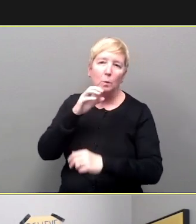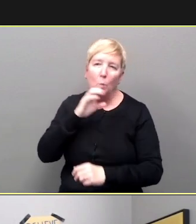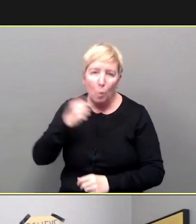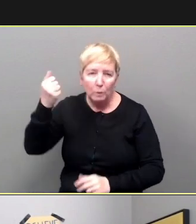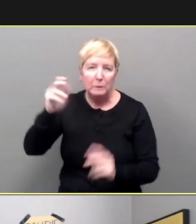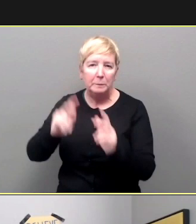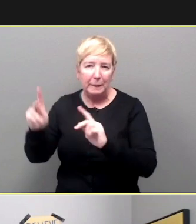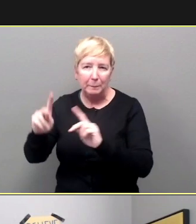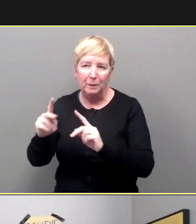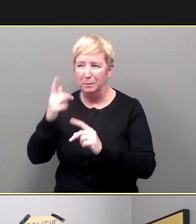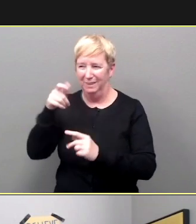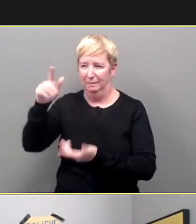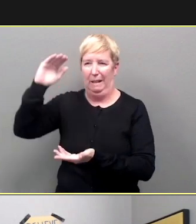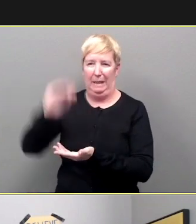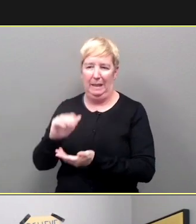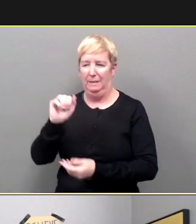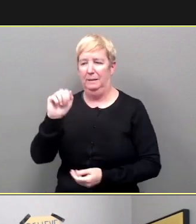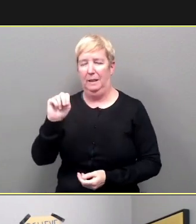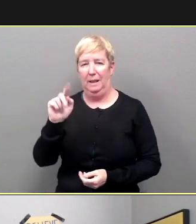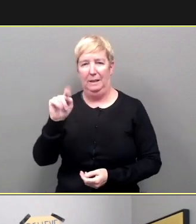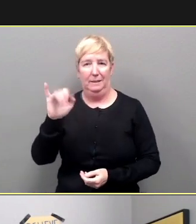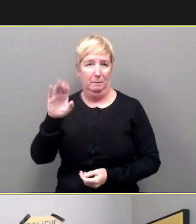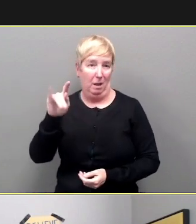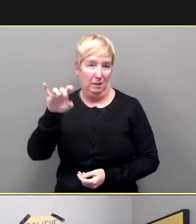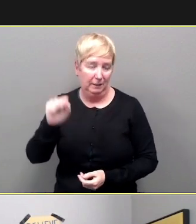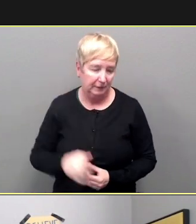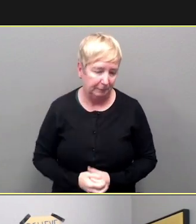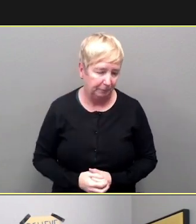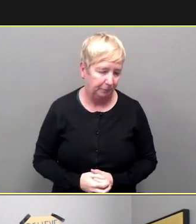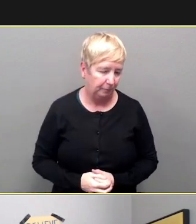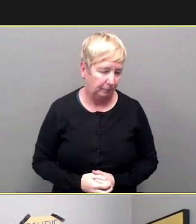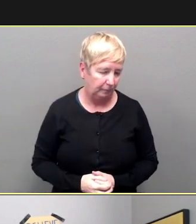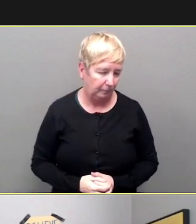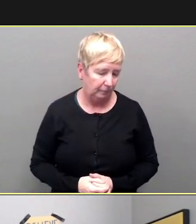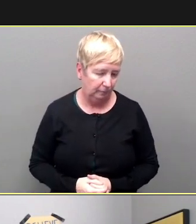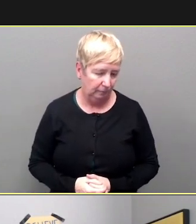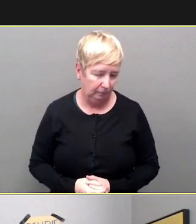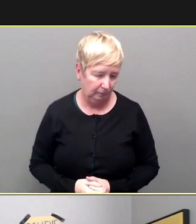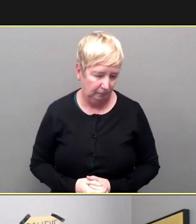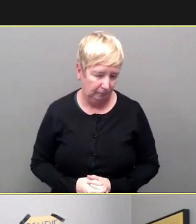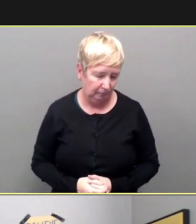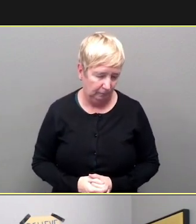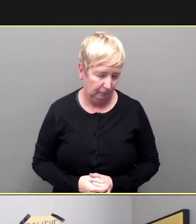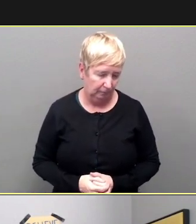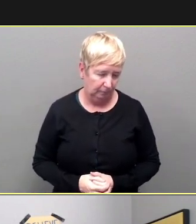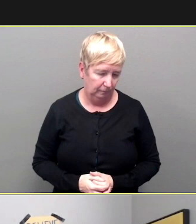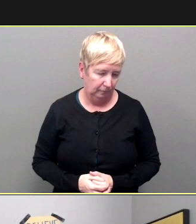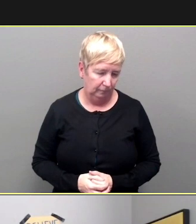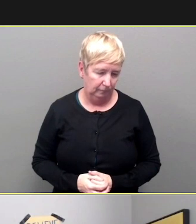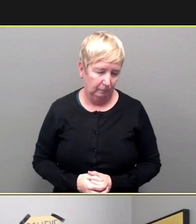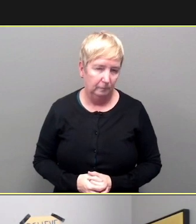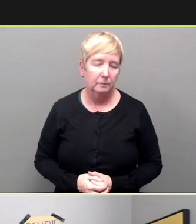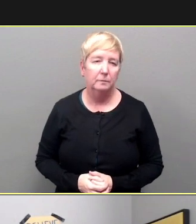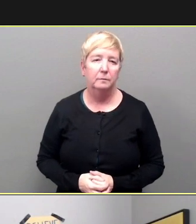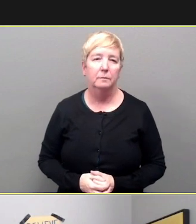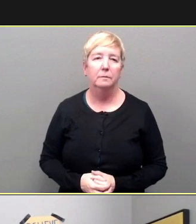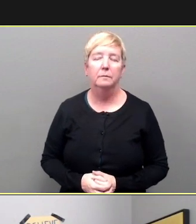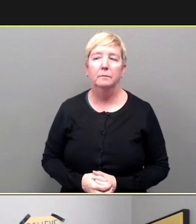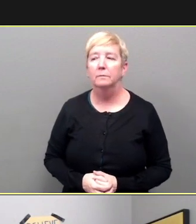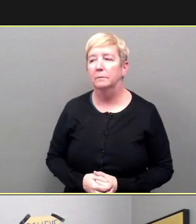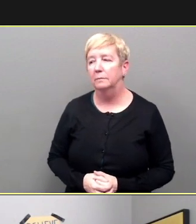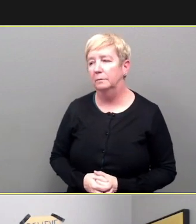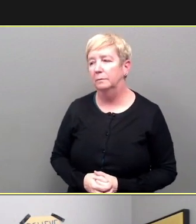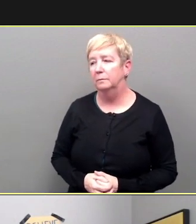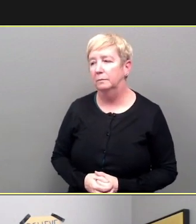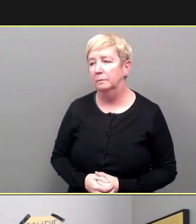con COVID. Entonces, el grupo que tiene menos niños vacunados son los niños hispanos. Entonces, toma